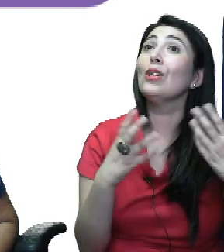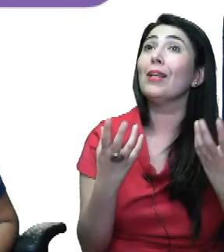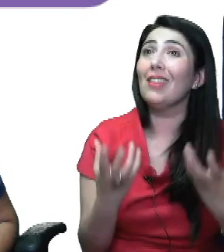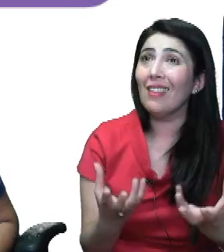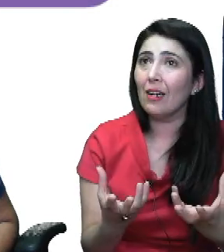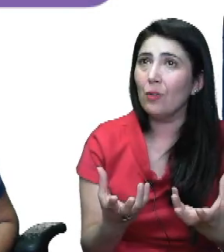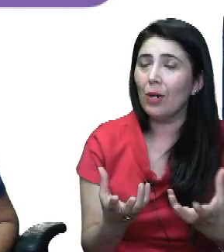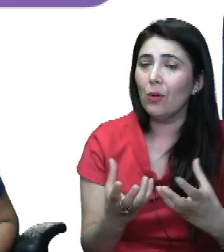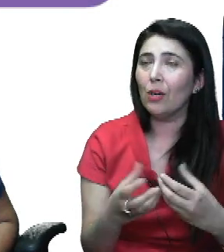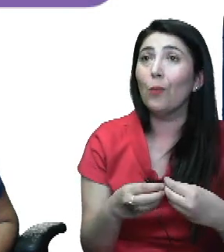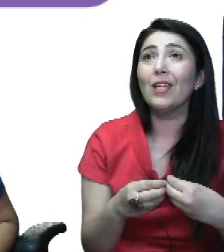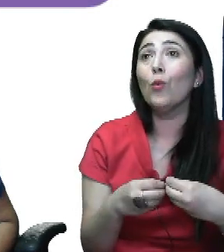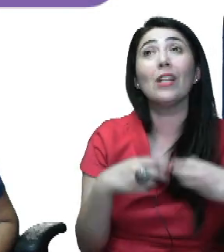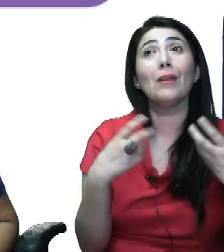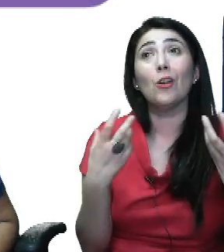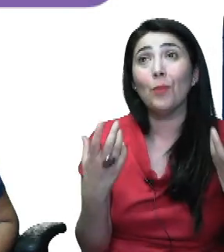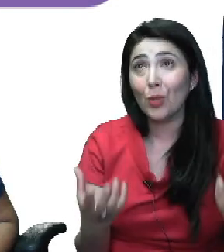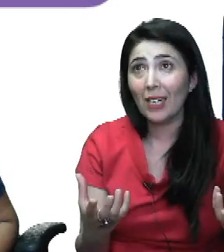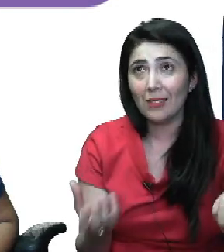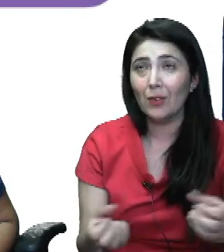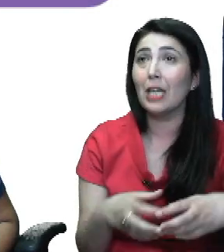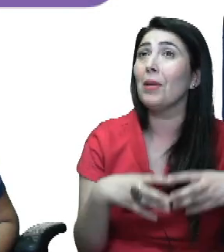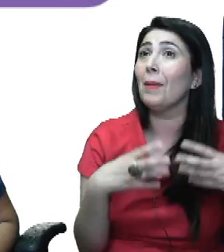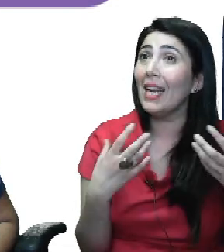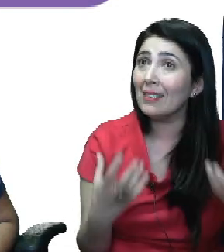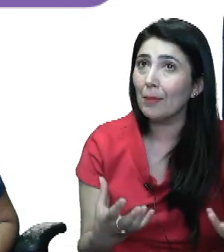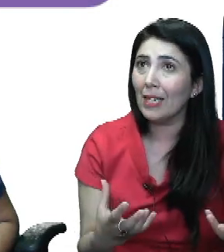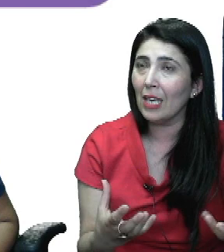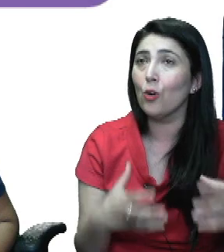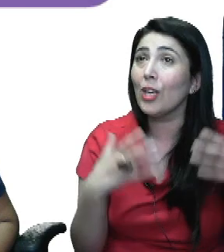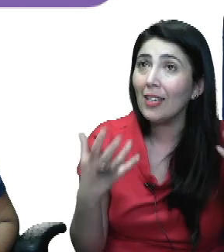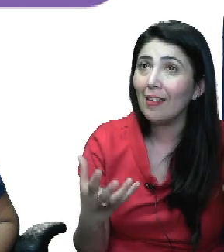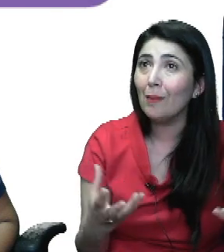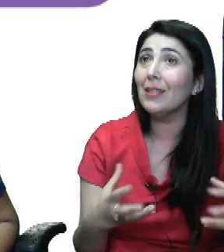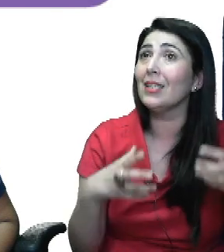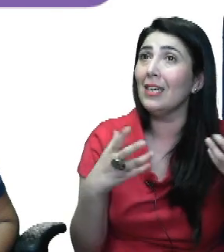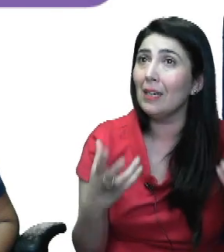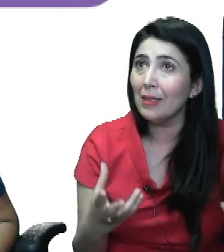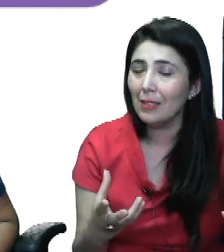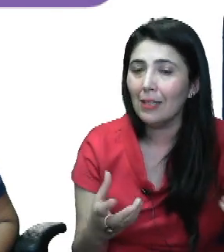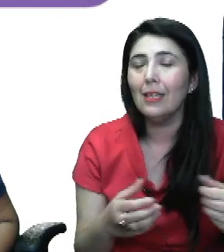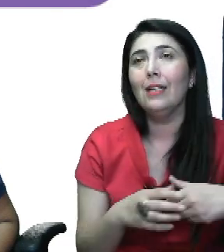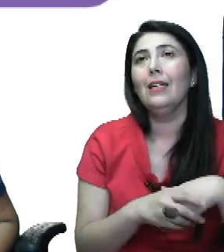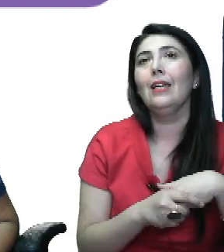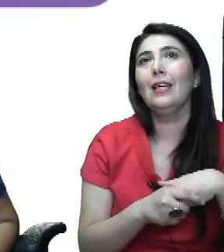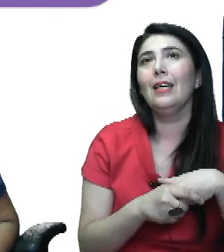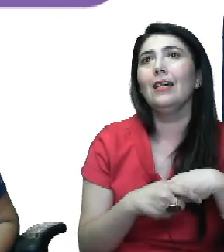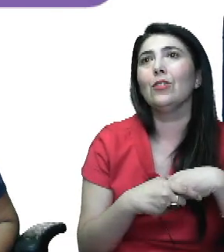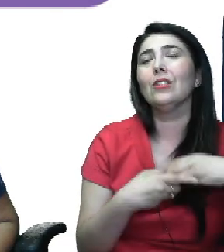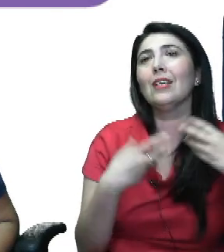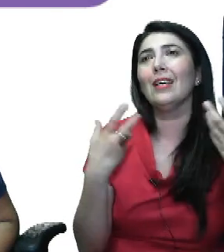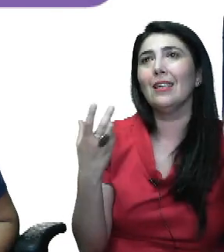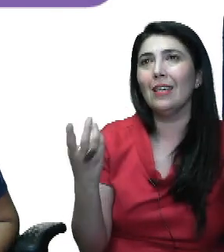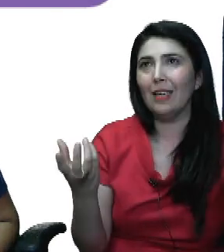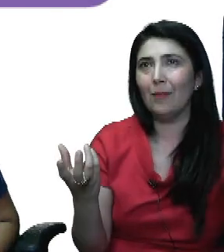una lección aprendida, como algo que no puede ocurrir de manera espontánea, sino que hay que prepararse para aquello logísticamente, técnicamente.